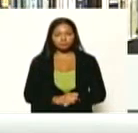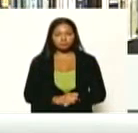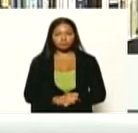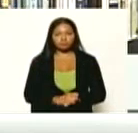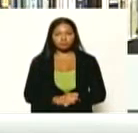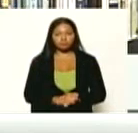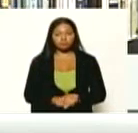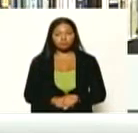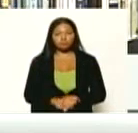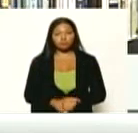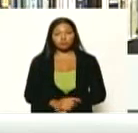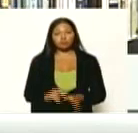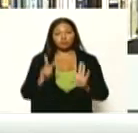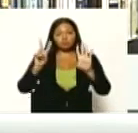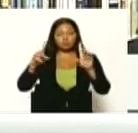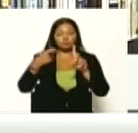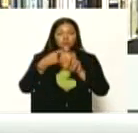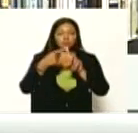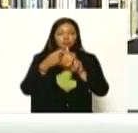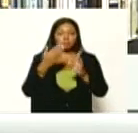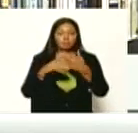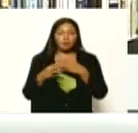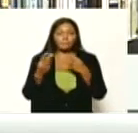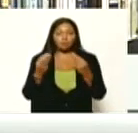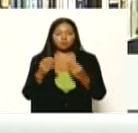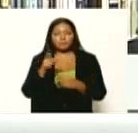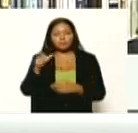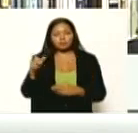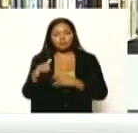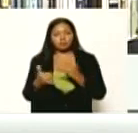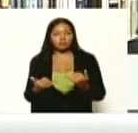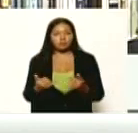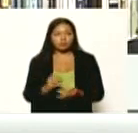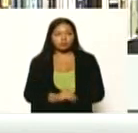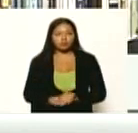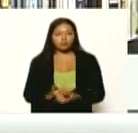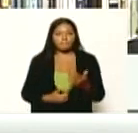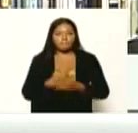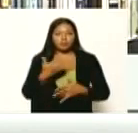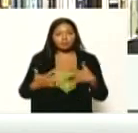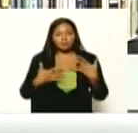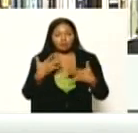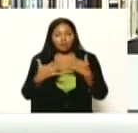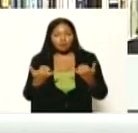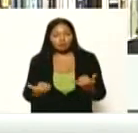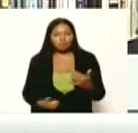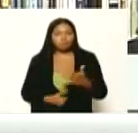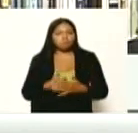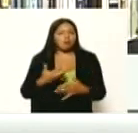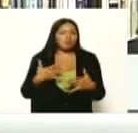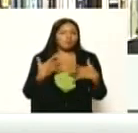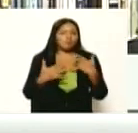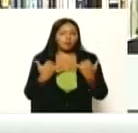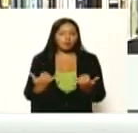Los 7 de flexibilización sale mucho más gente y hay más actividad, mucha más